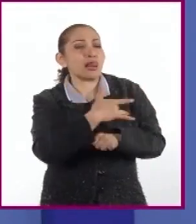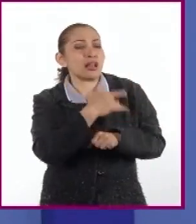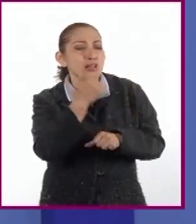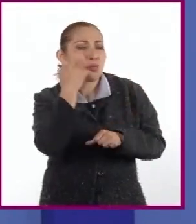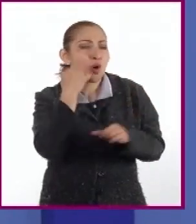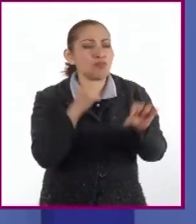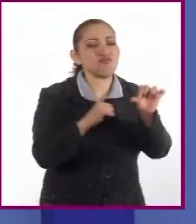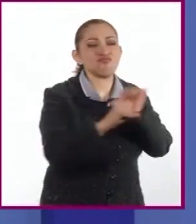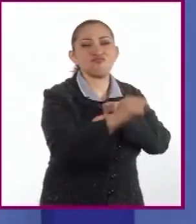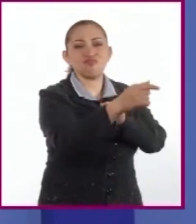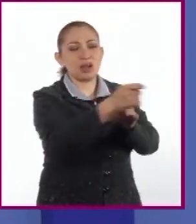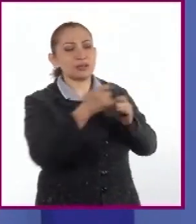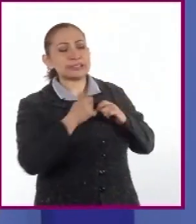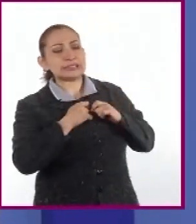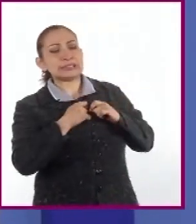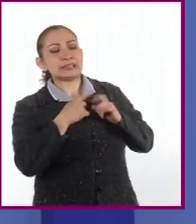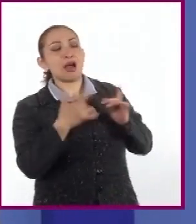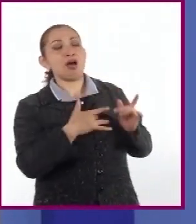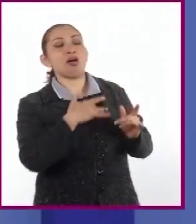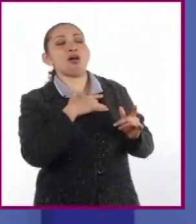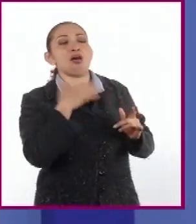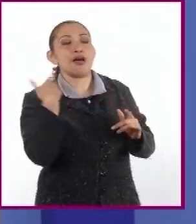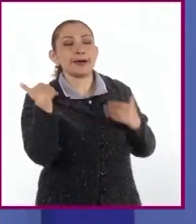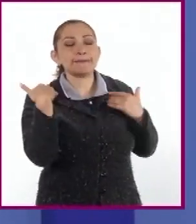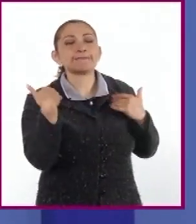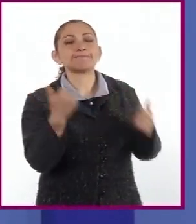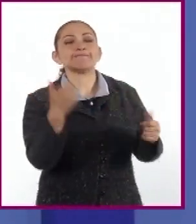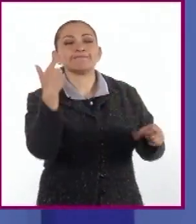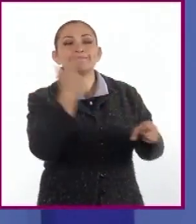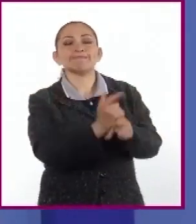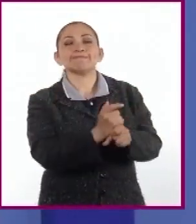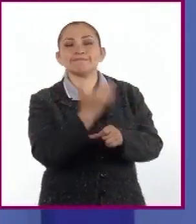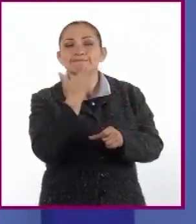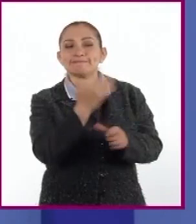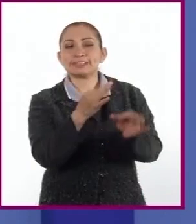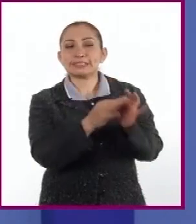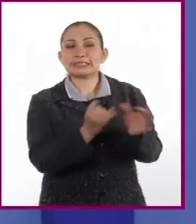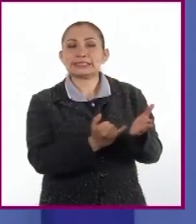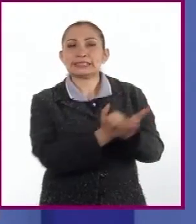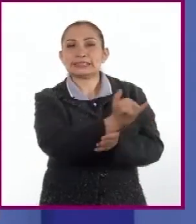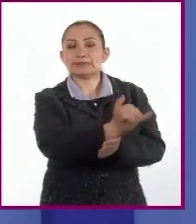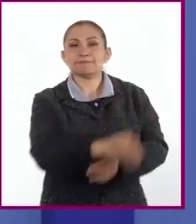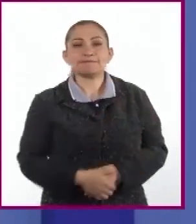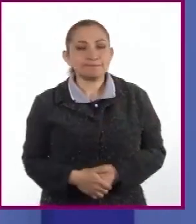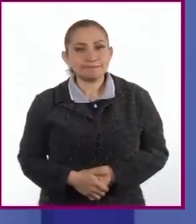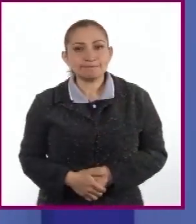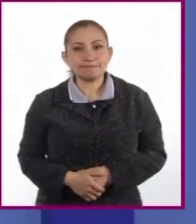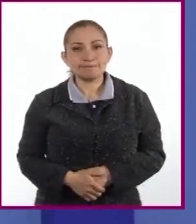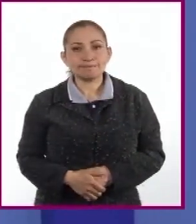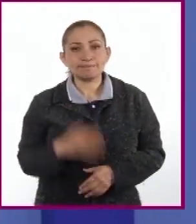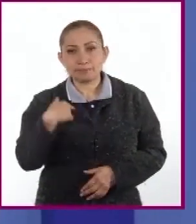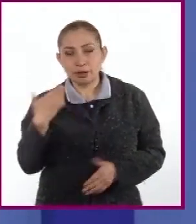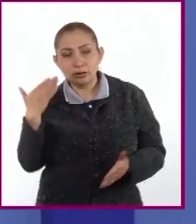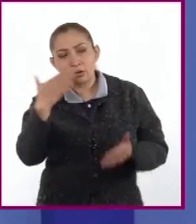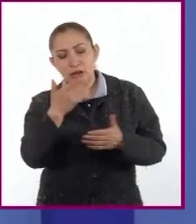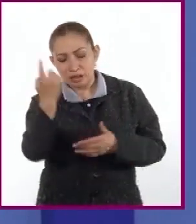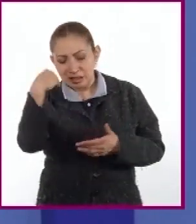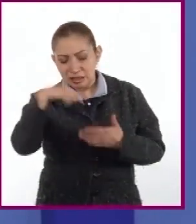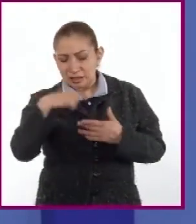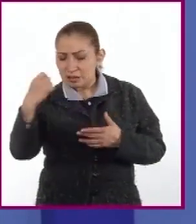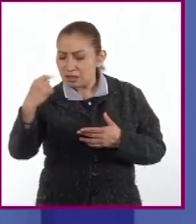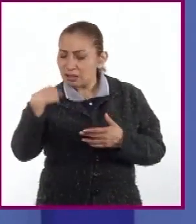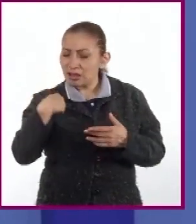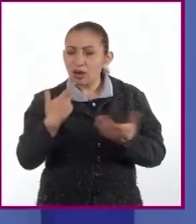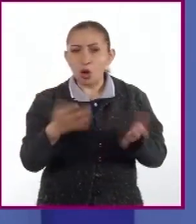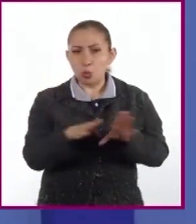otra. Hacerlo permite ser más asertiva o asertivo en las decisiones. Recurrir a preguntarse a sí mismo